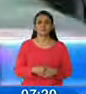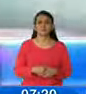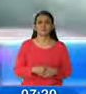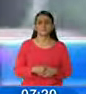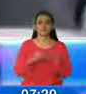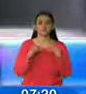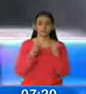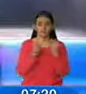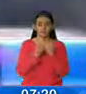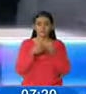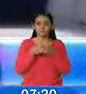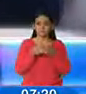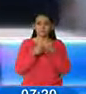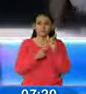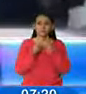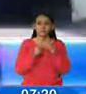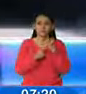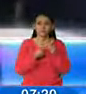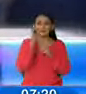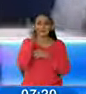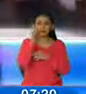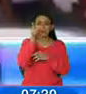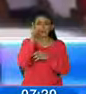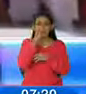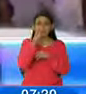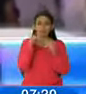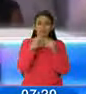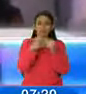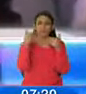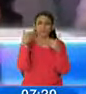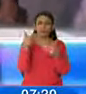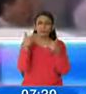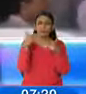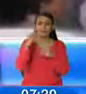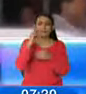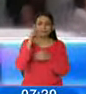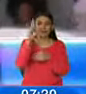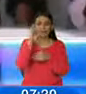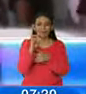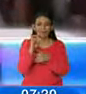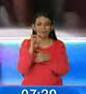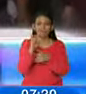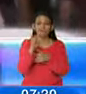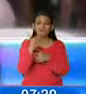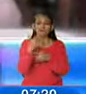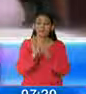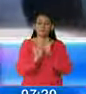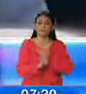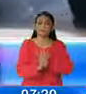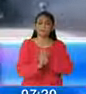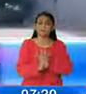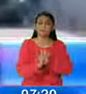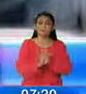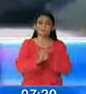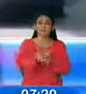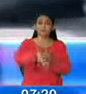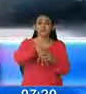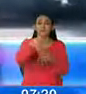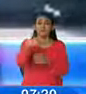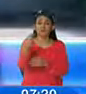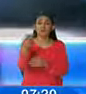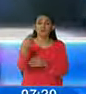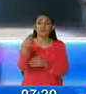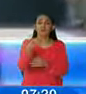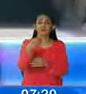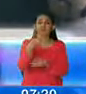Un grupo de simpatizantes y dirigentes del movimiento político Creo realizó una protesta en los exteriores del